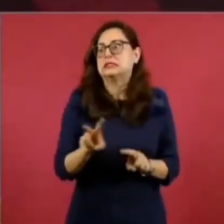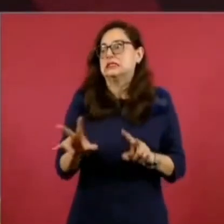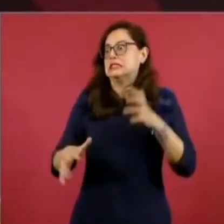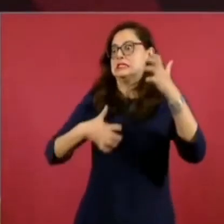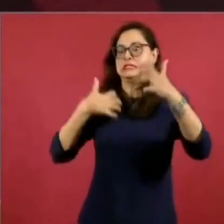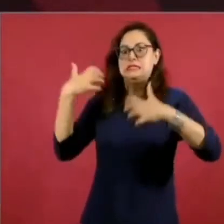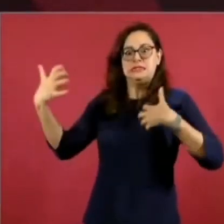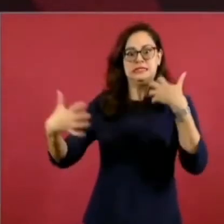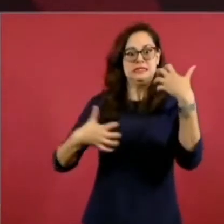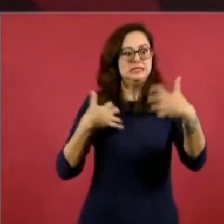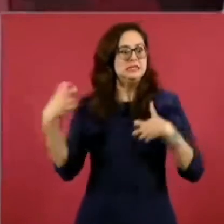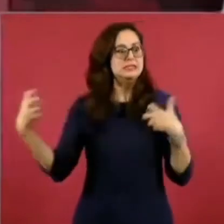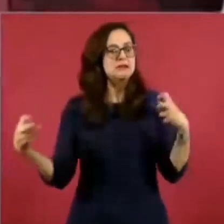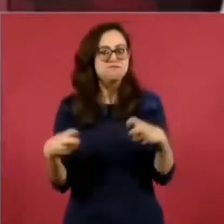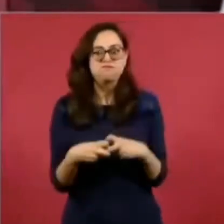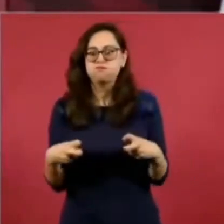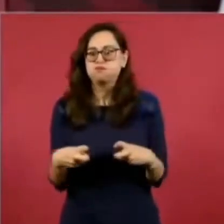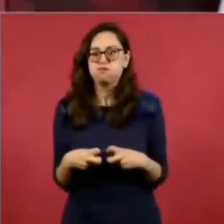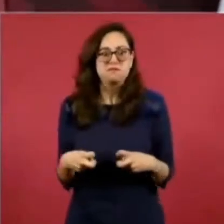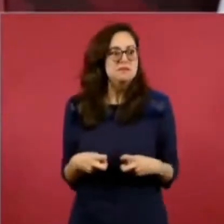de nervios